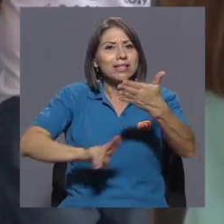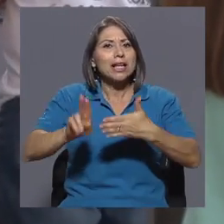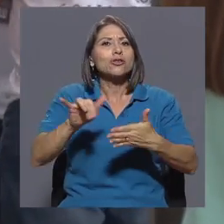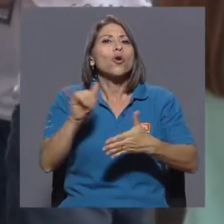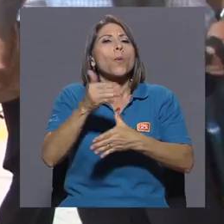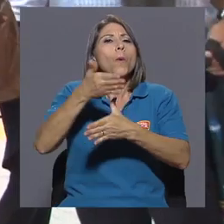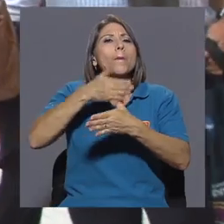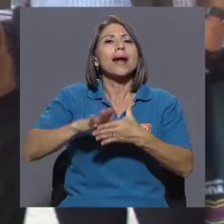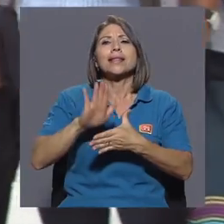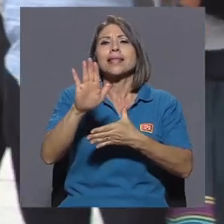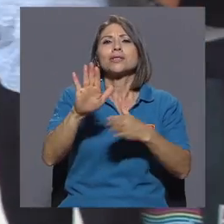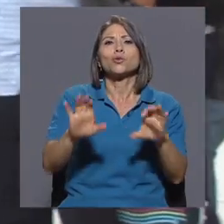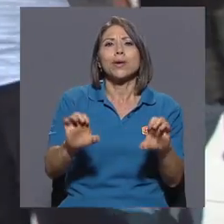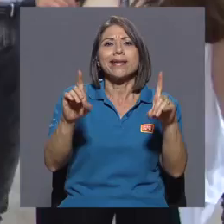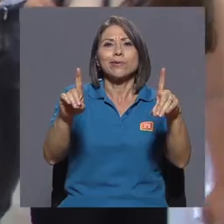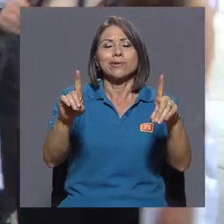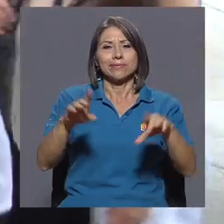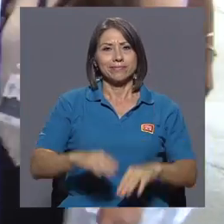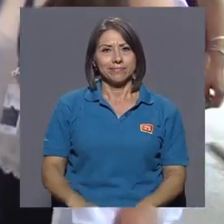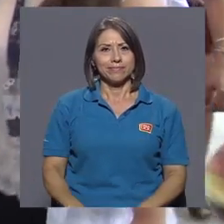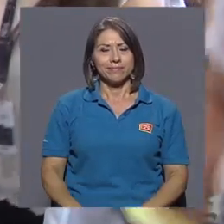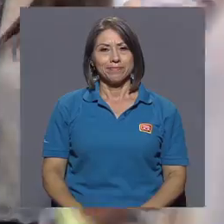que reciben en dichas universidades.